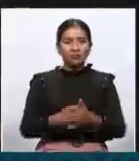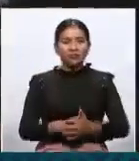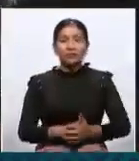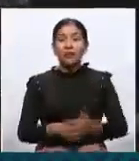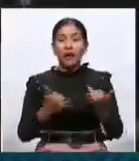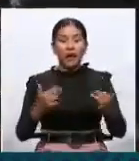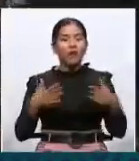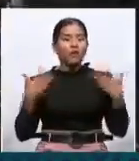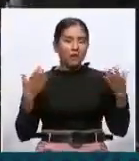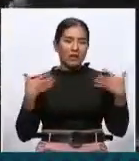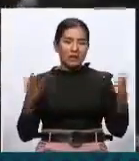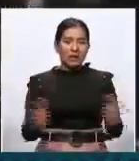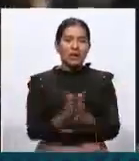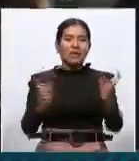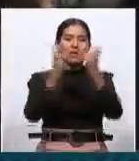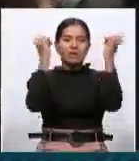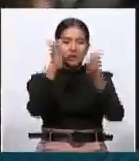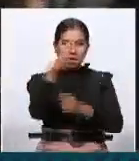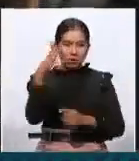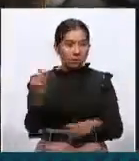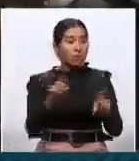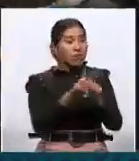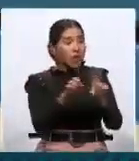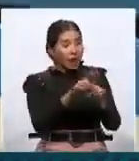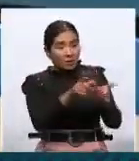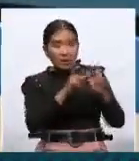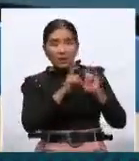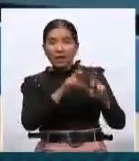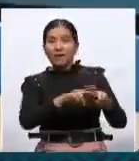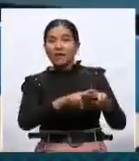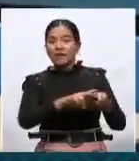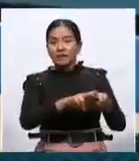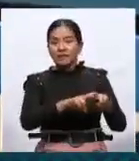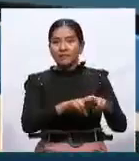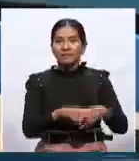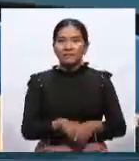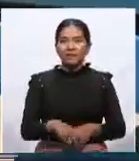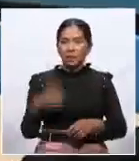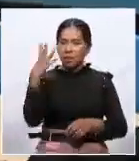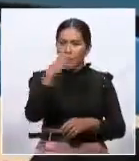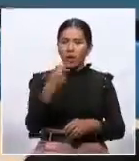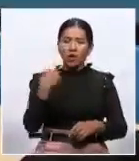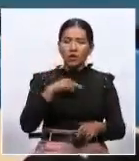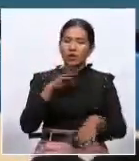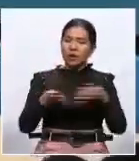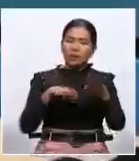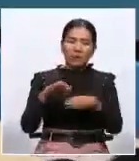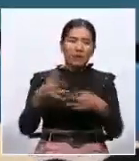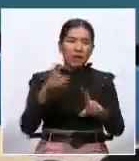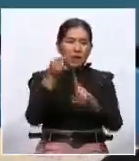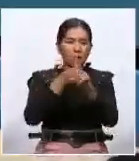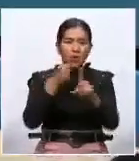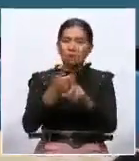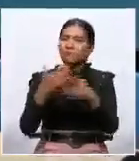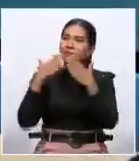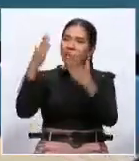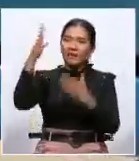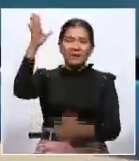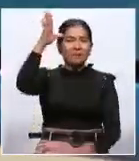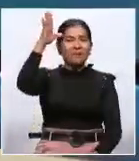felices por el aniversario de Cochabamba, por este tren metropolitano. Muy bien, el tren lo que hemos caminado. Gracias, papá